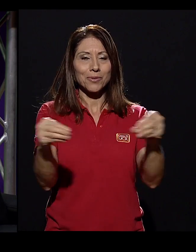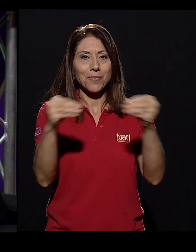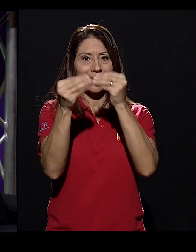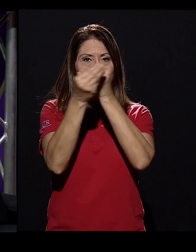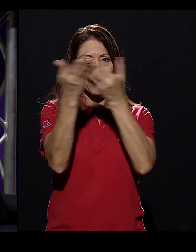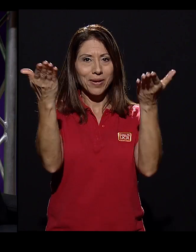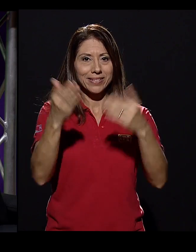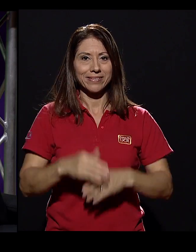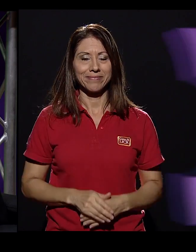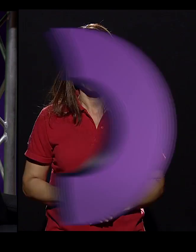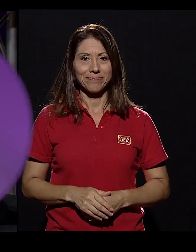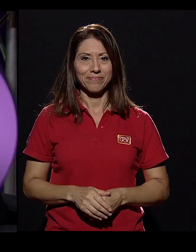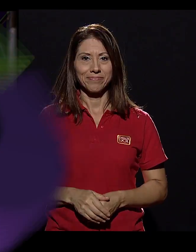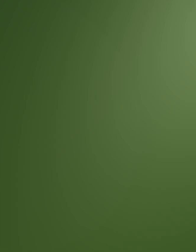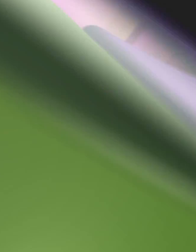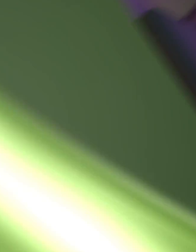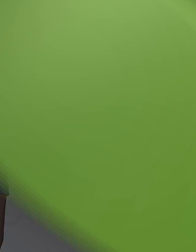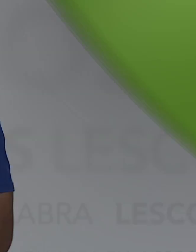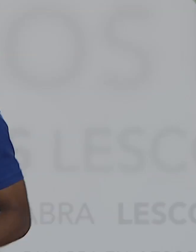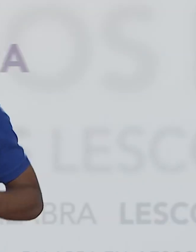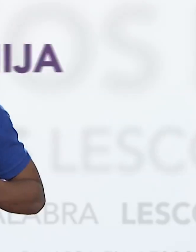tenemos más información.